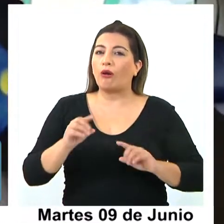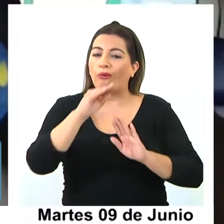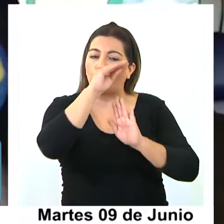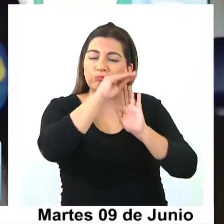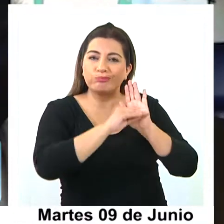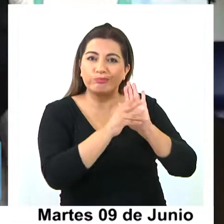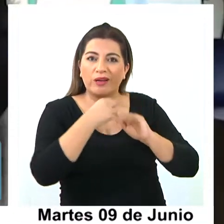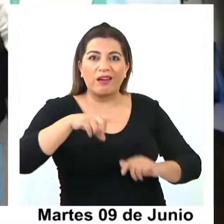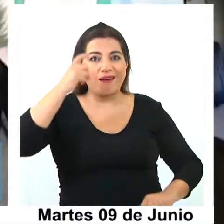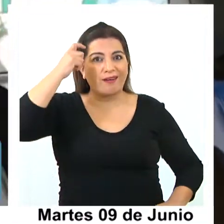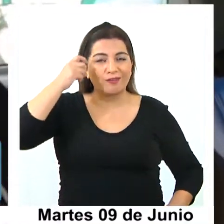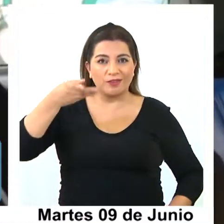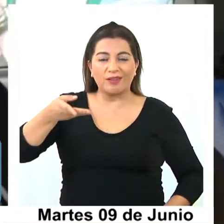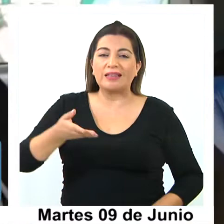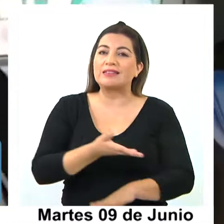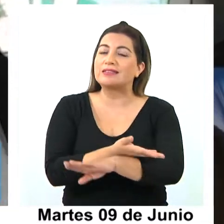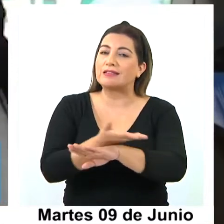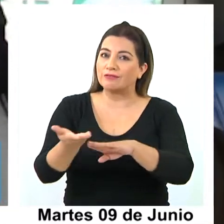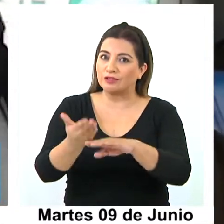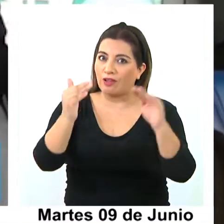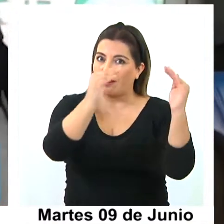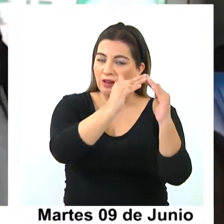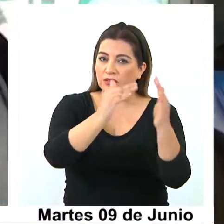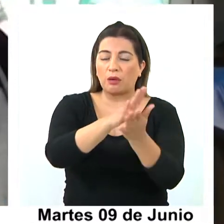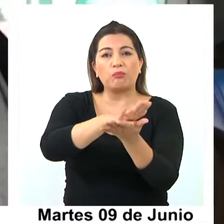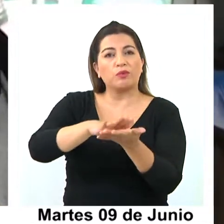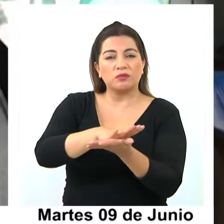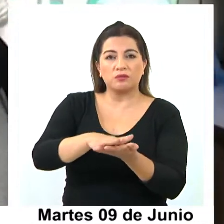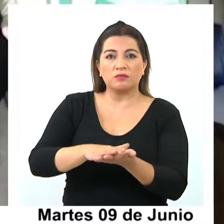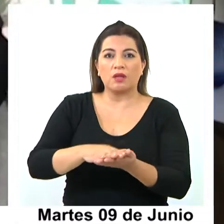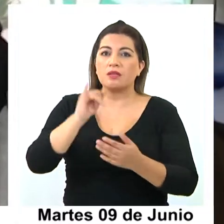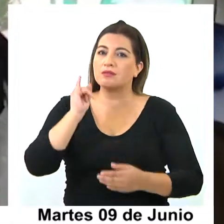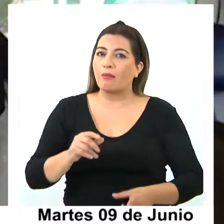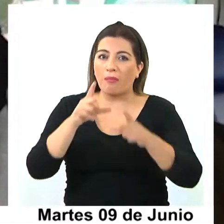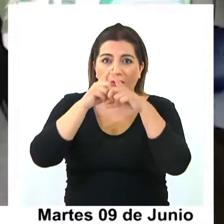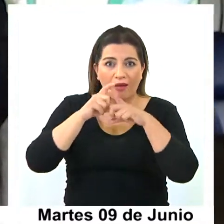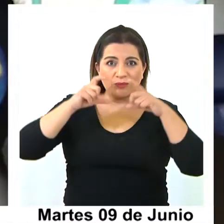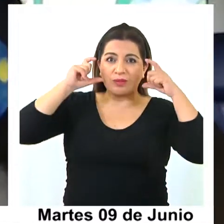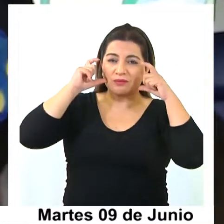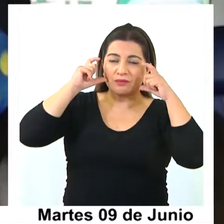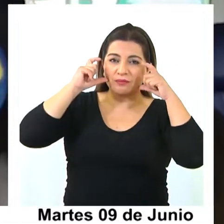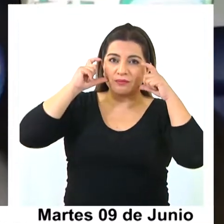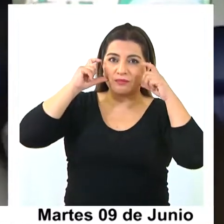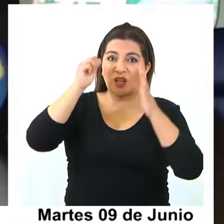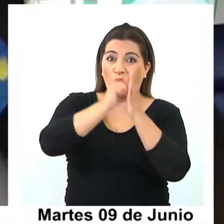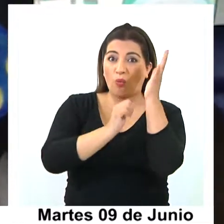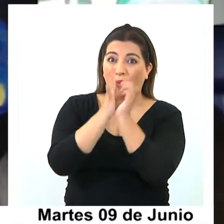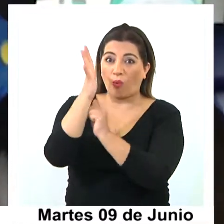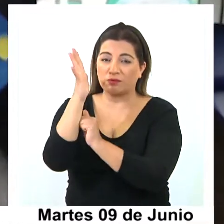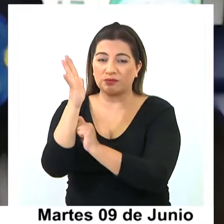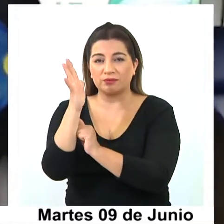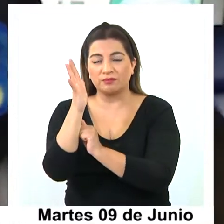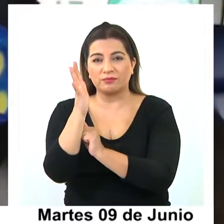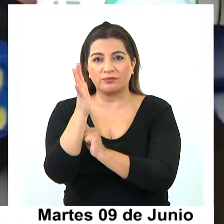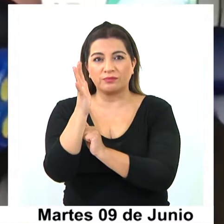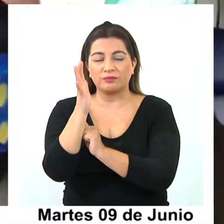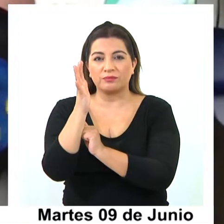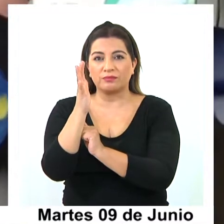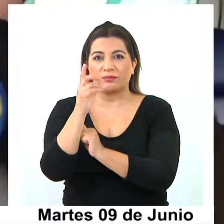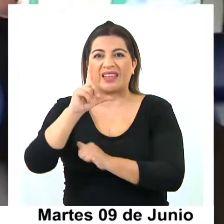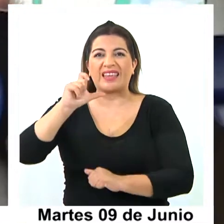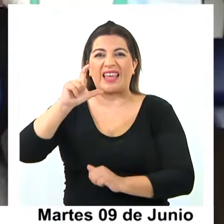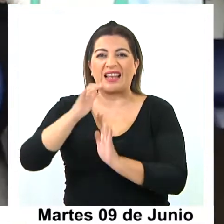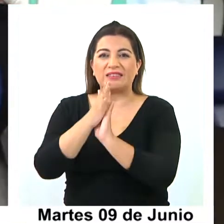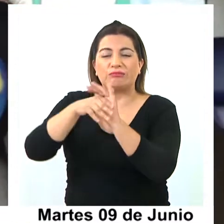medidas presentes para llevar este servicio a cabo. Por ejemplo, el uso de la mascarilla, usar guantes, el uso de